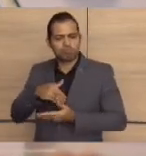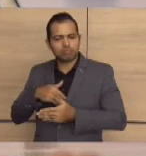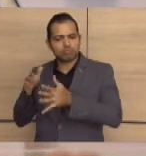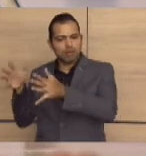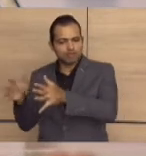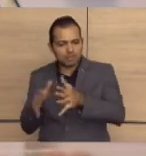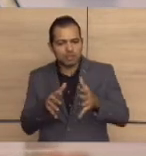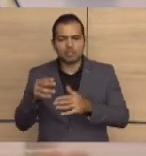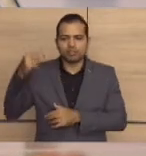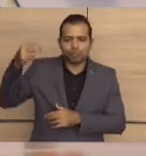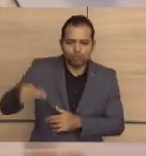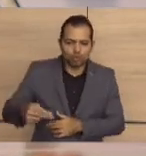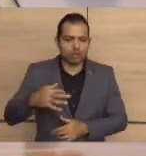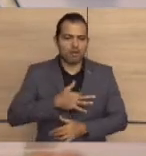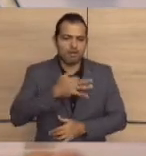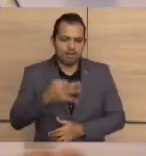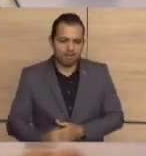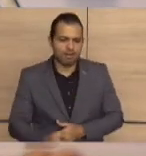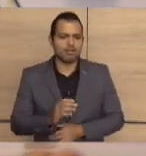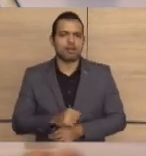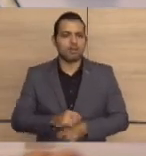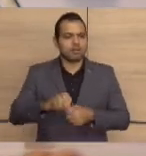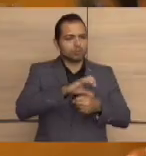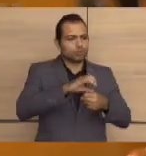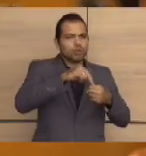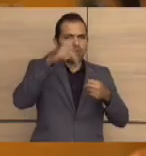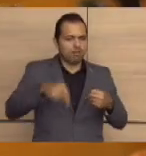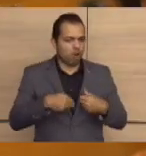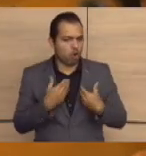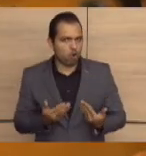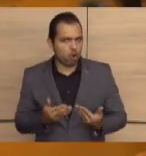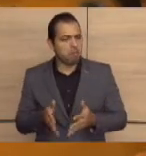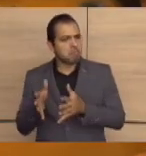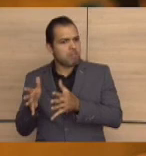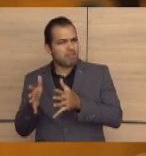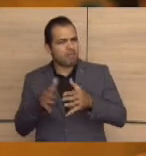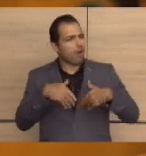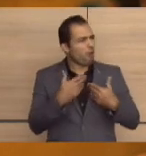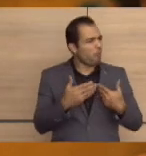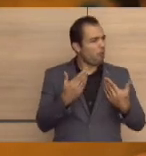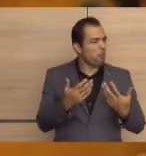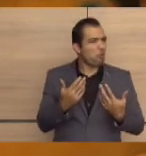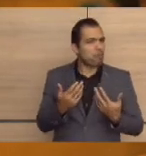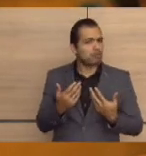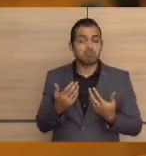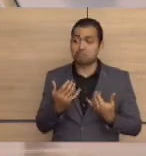de la historia, la ética y la ciudadanía. Y el logro lo vamos cumpliendo, hoy no está cumplido,